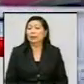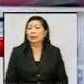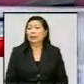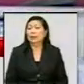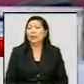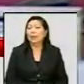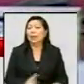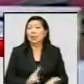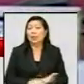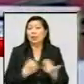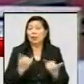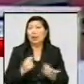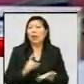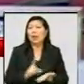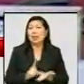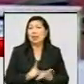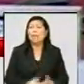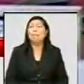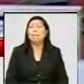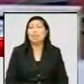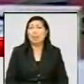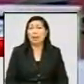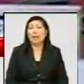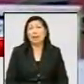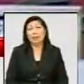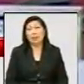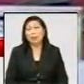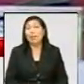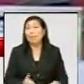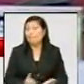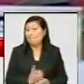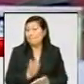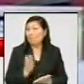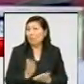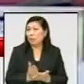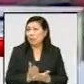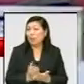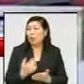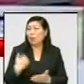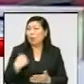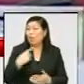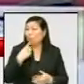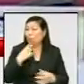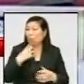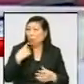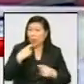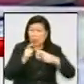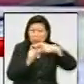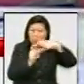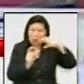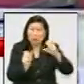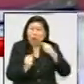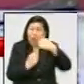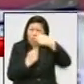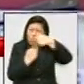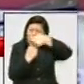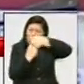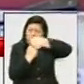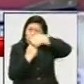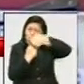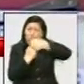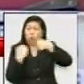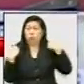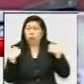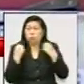en el seguro aquí en Lima. Y el problema es su escoliosis, ¿no? Que sus vértebras están presionando sus